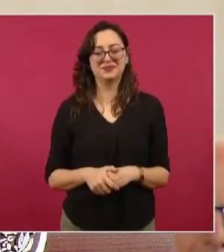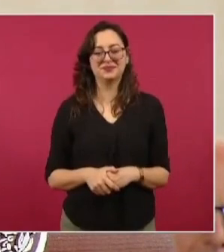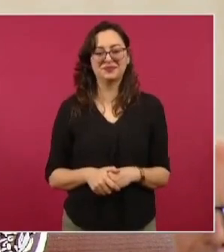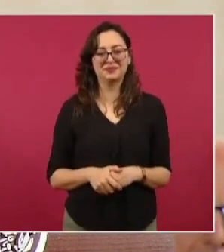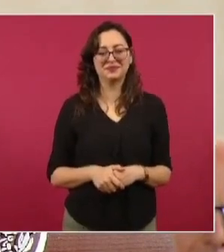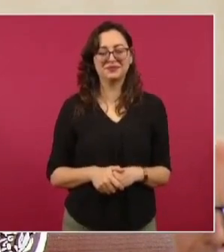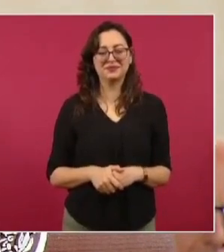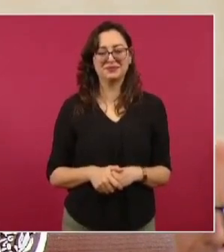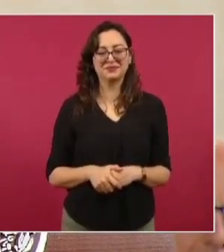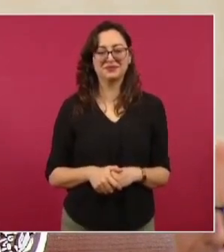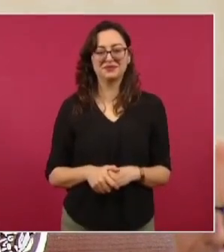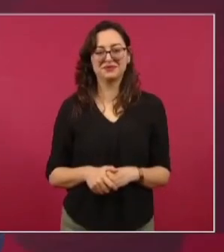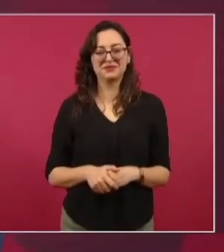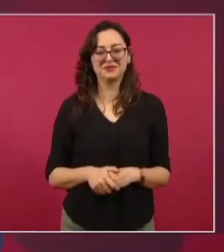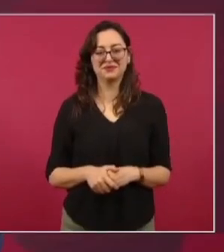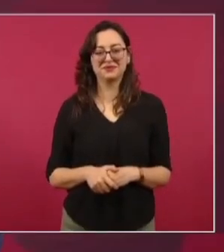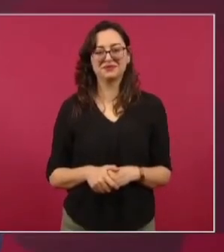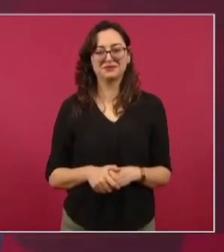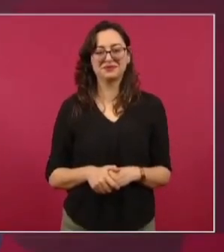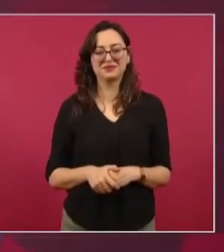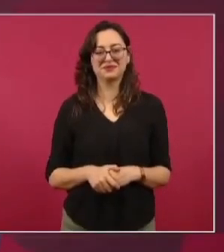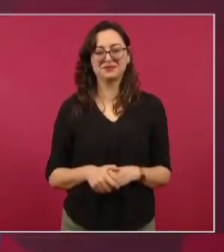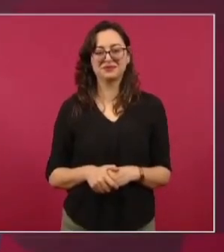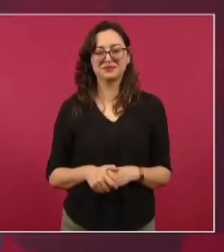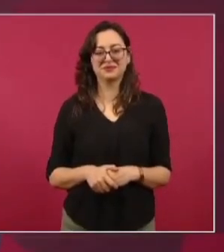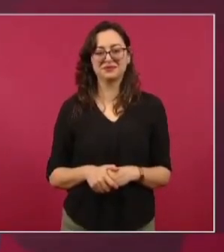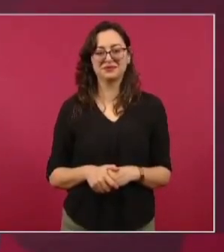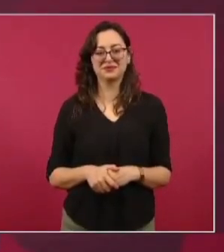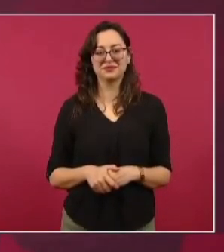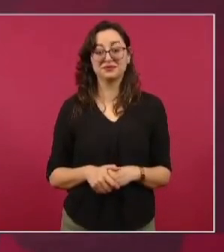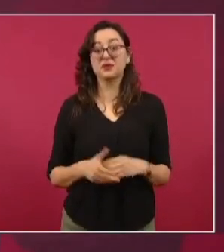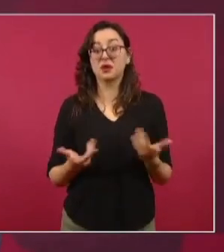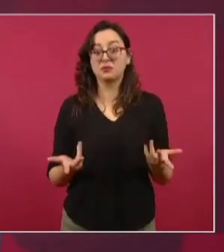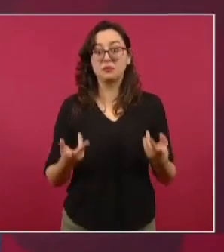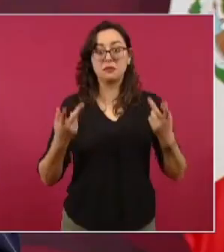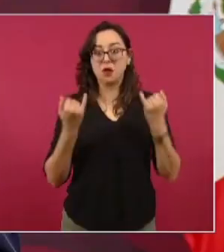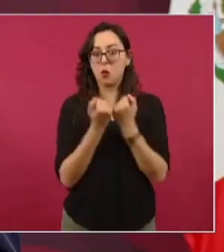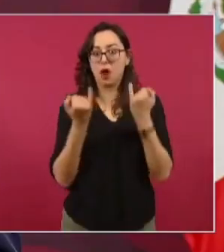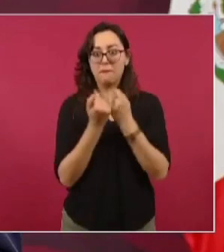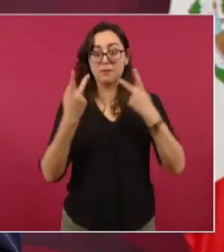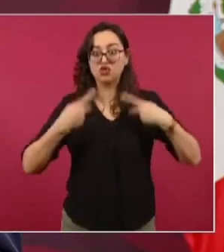este los intelectuales a los que les gusta la lectura